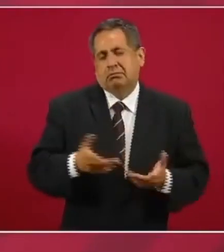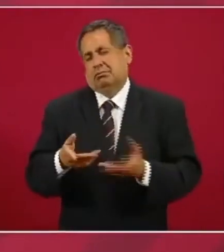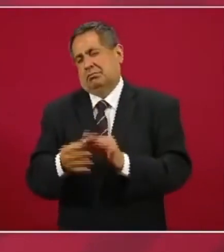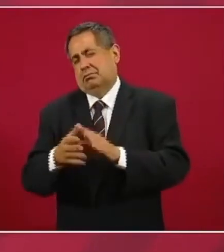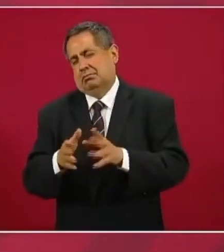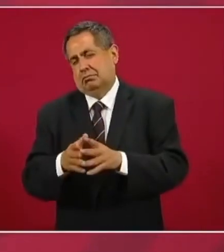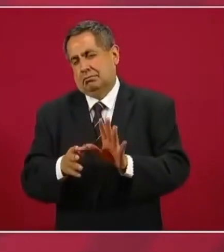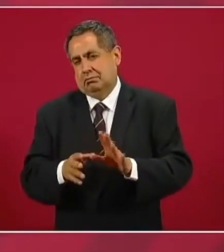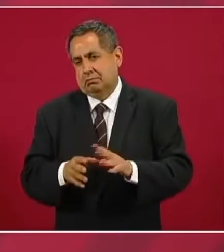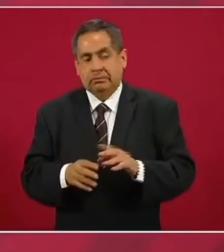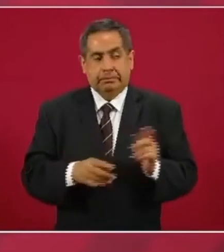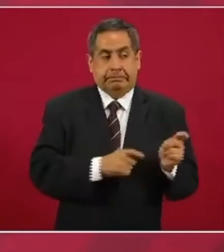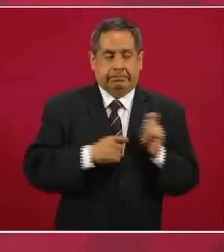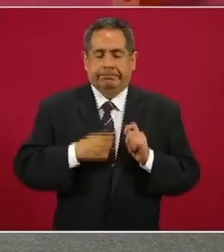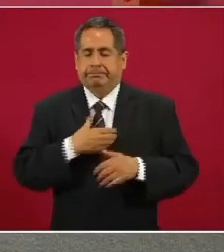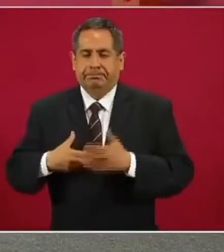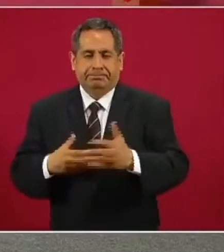Se me olvidó, pero bueno, ya.